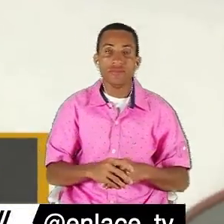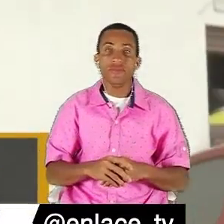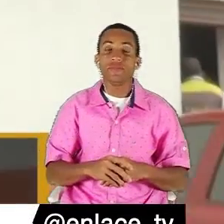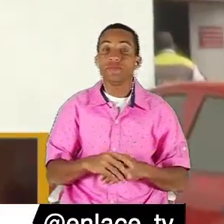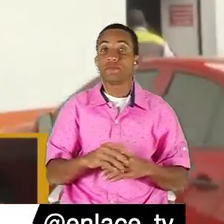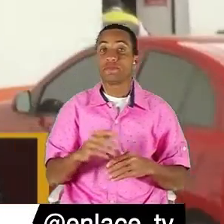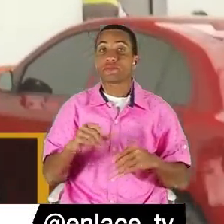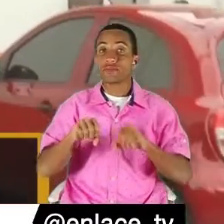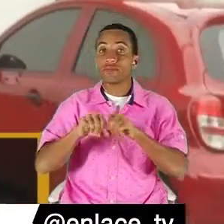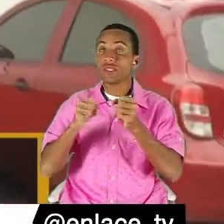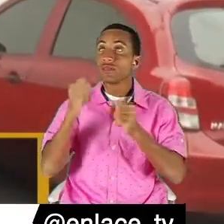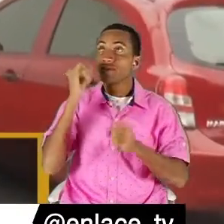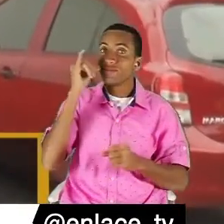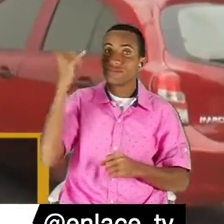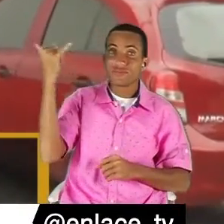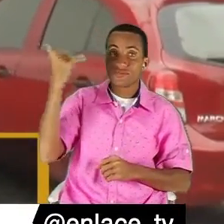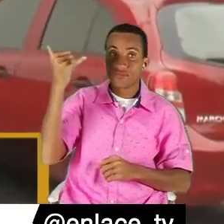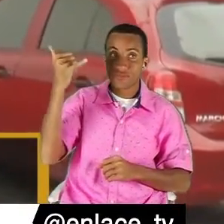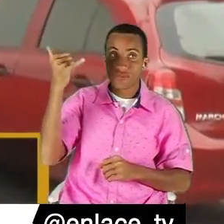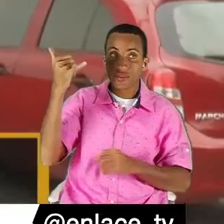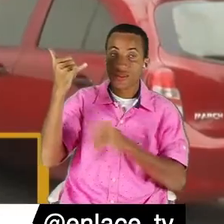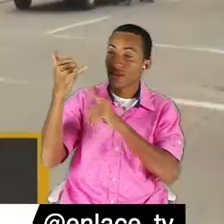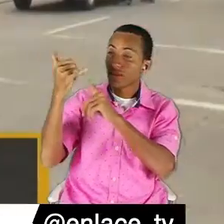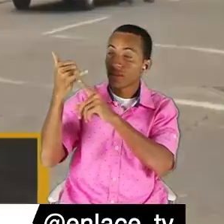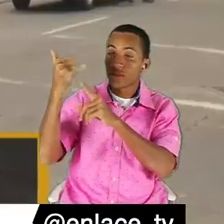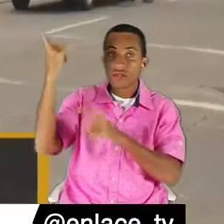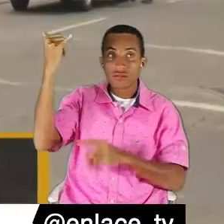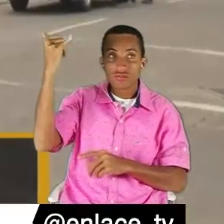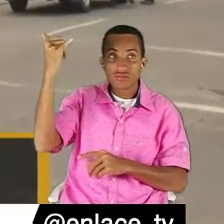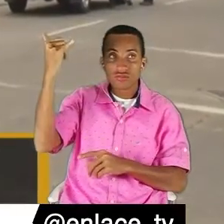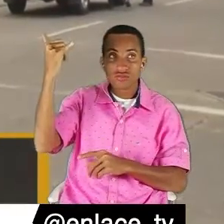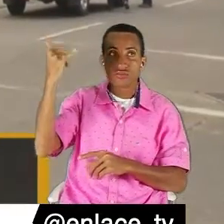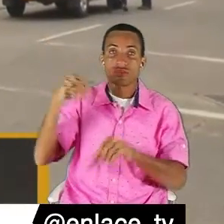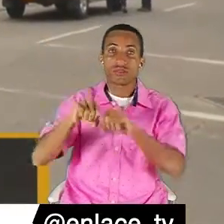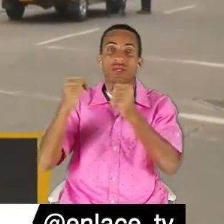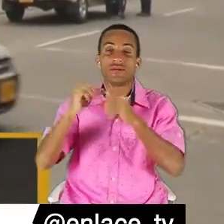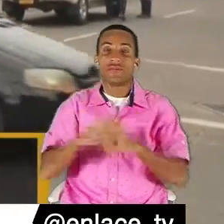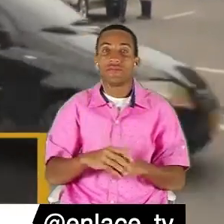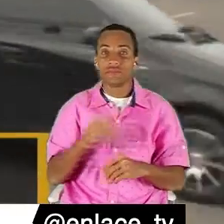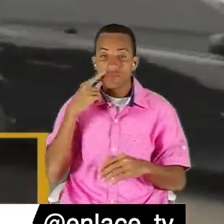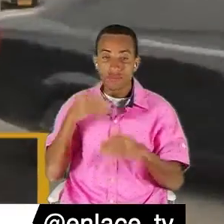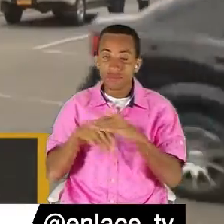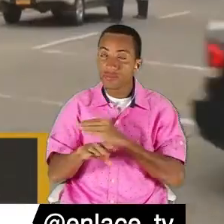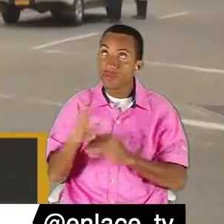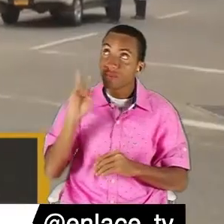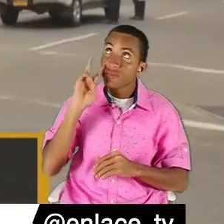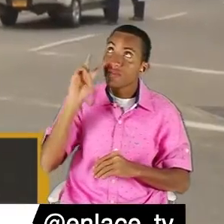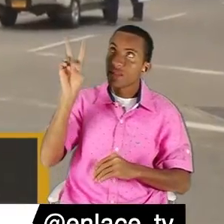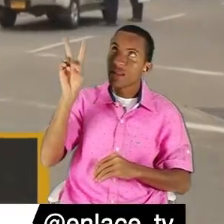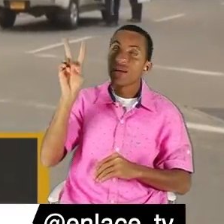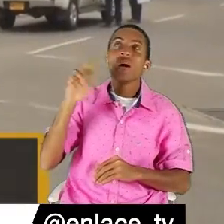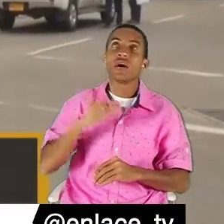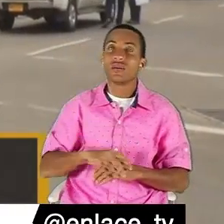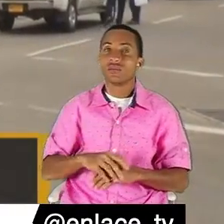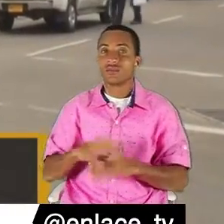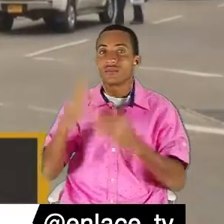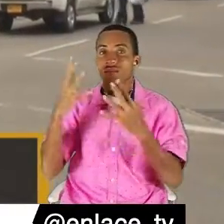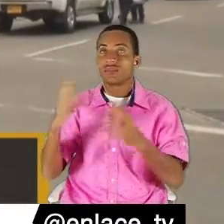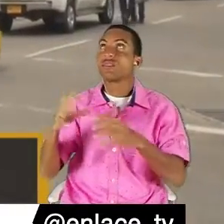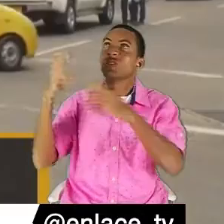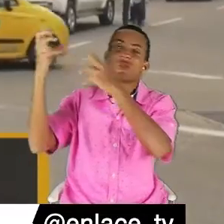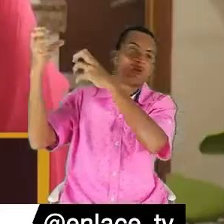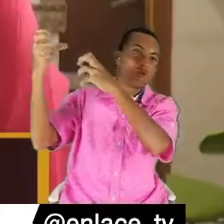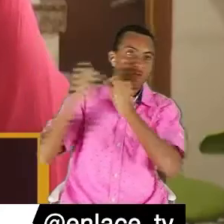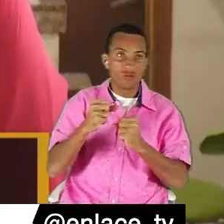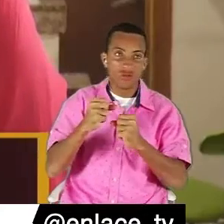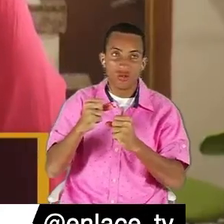una cámara, aunque el muchacho cuando entró, él evidenció la cámara y pues obvio la quiso arrancar.